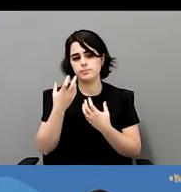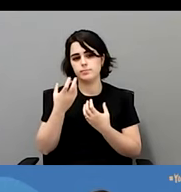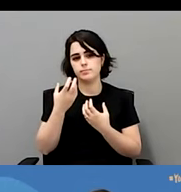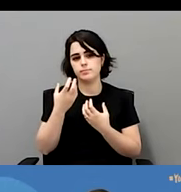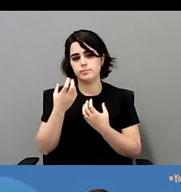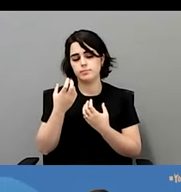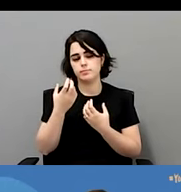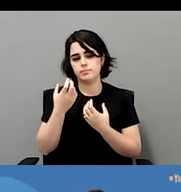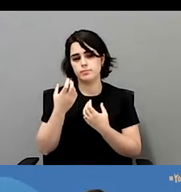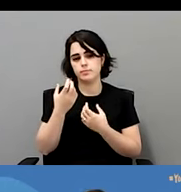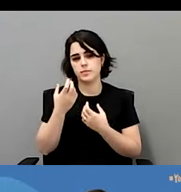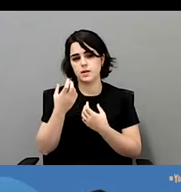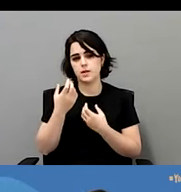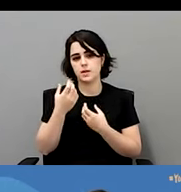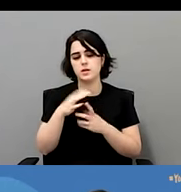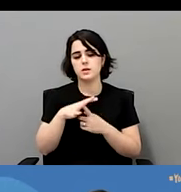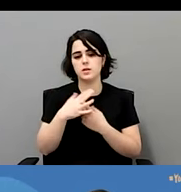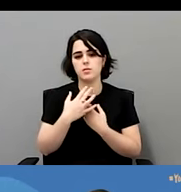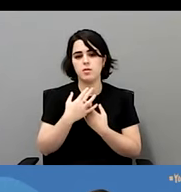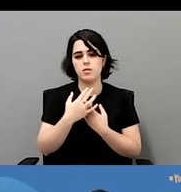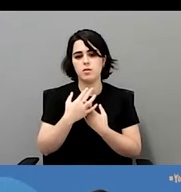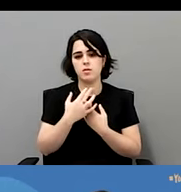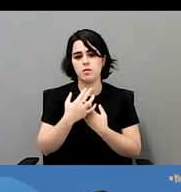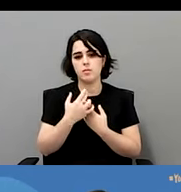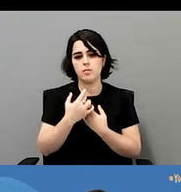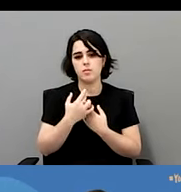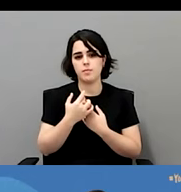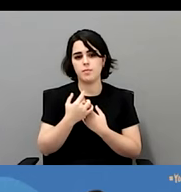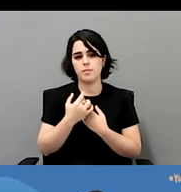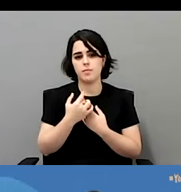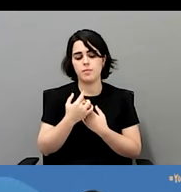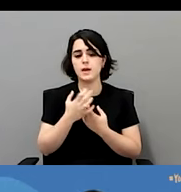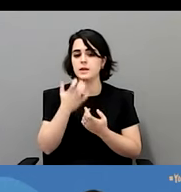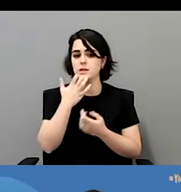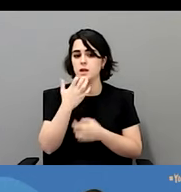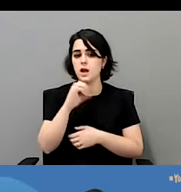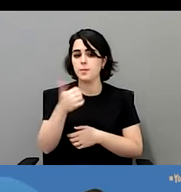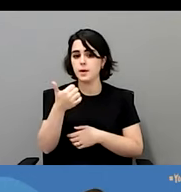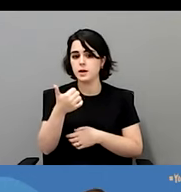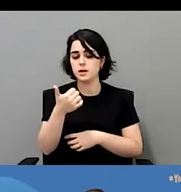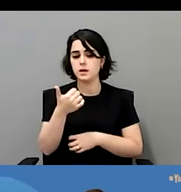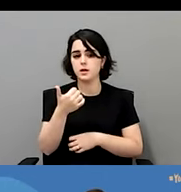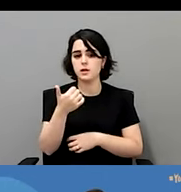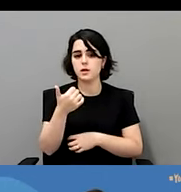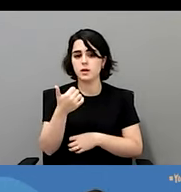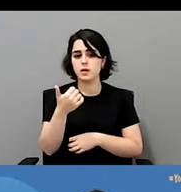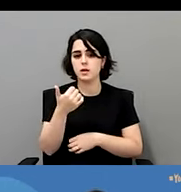el programa y entrar a la lista de espera, podría estar